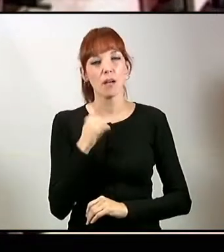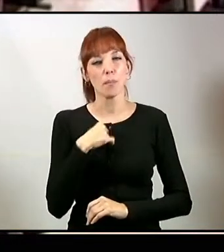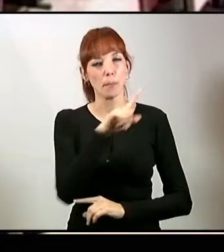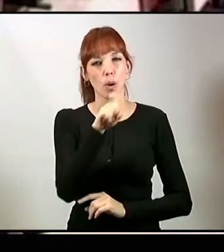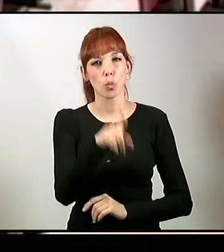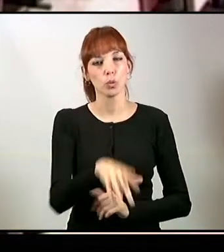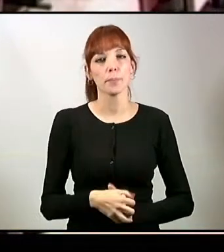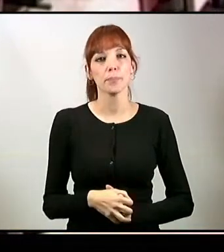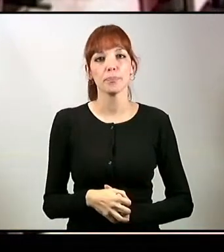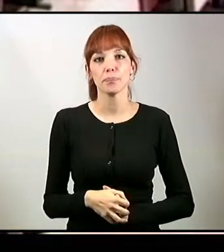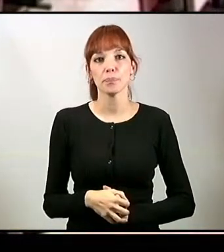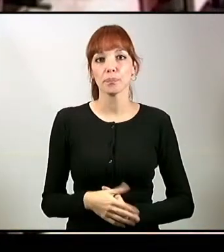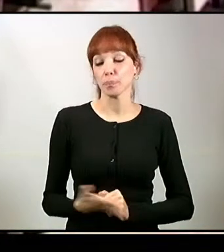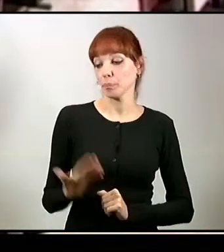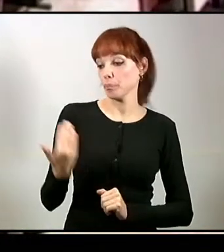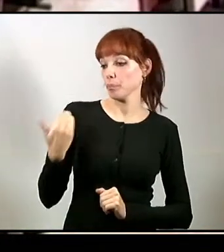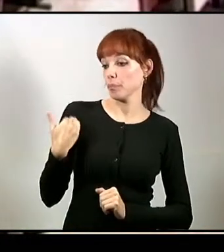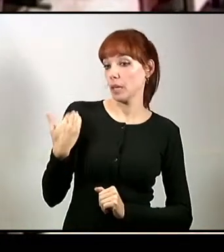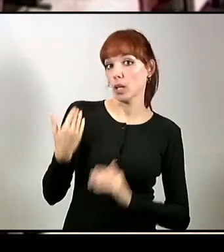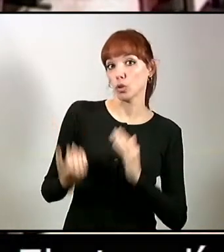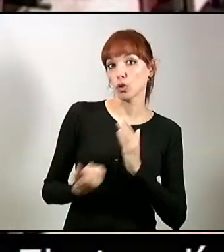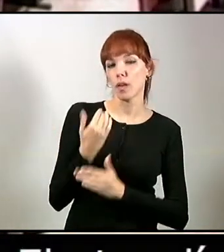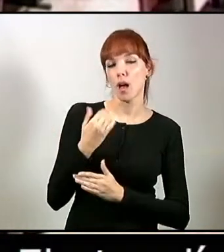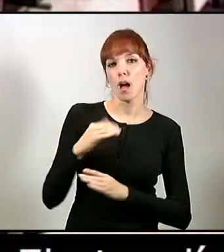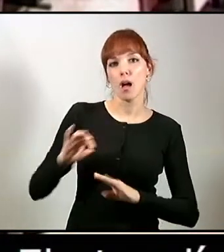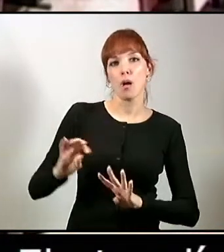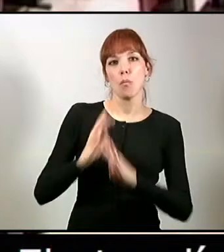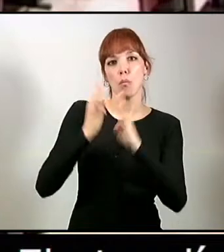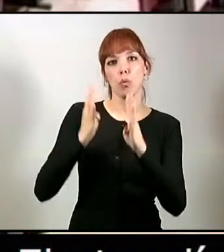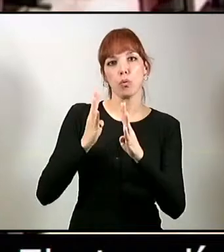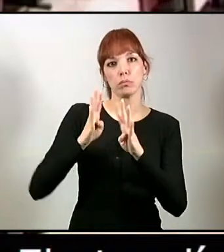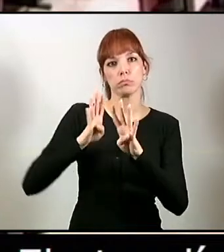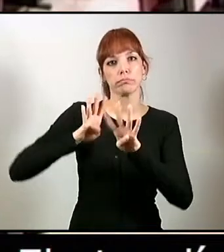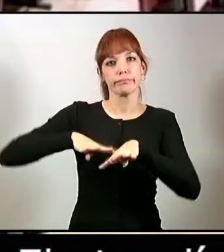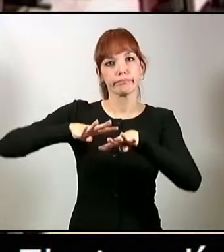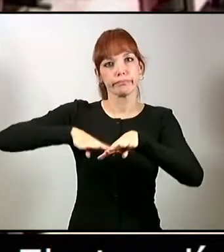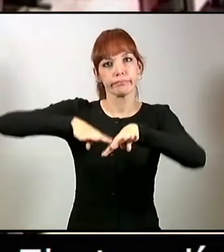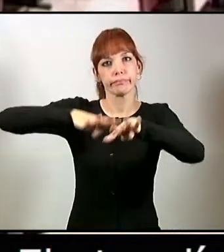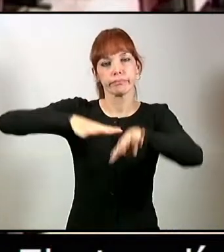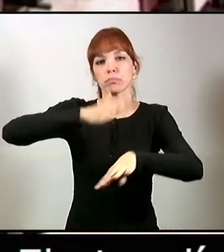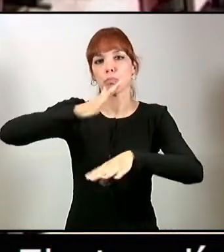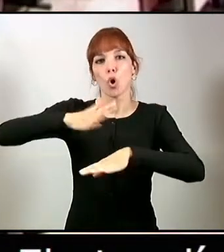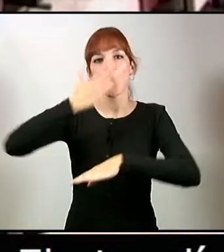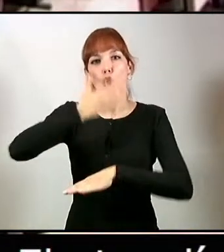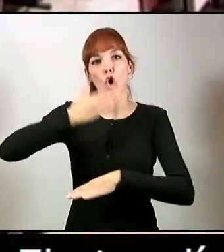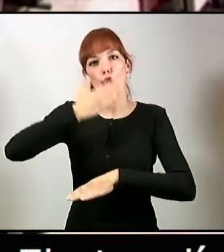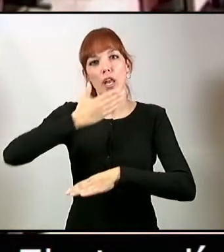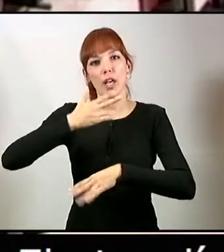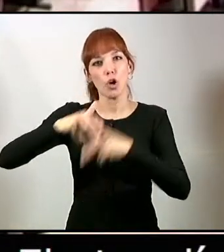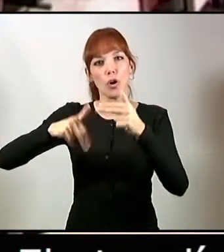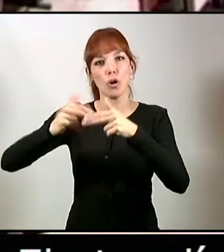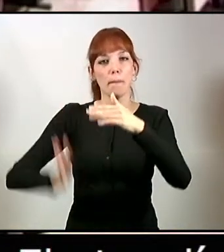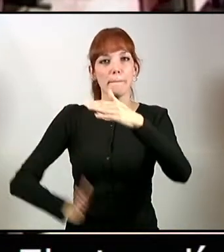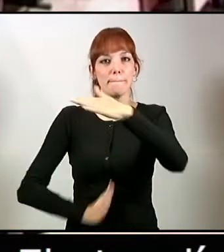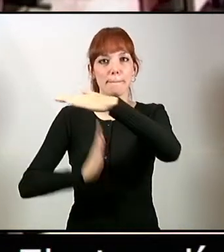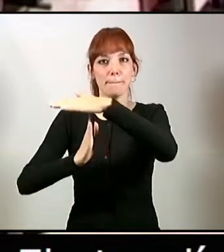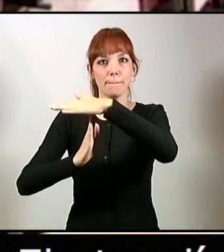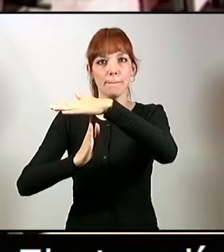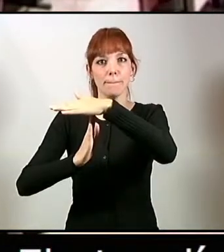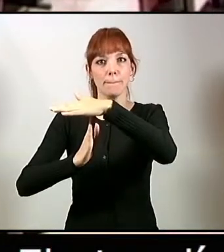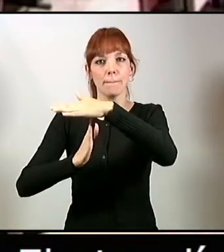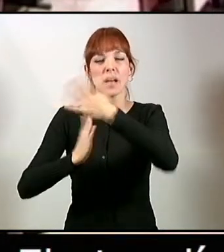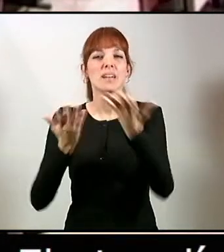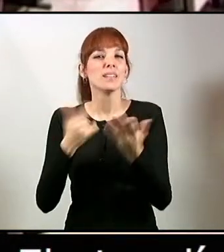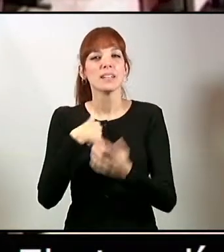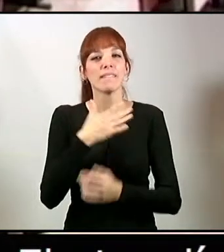en Perales del Puerto hubo una manifestación porque el cole está paralizado, hay más coles paralizados. Quería saber